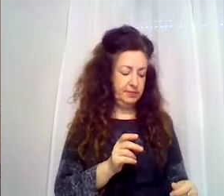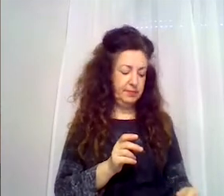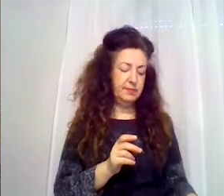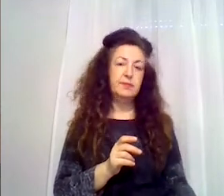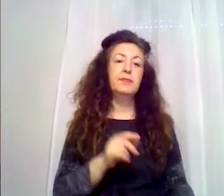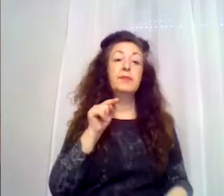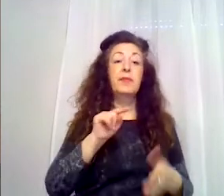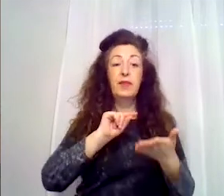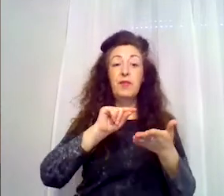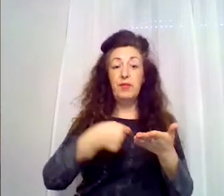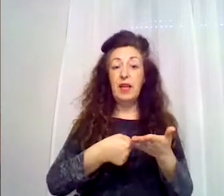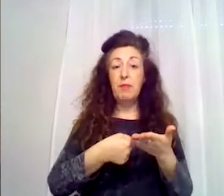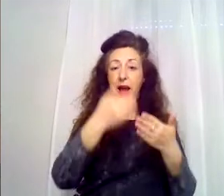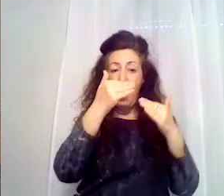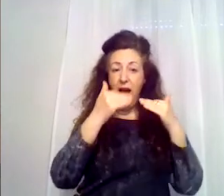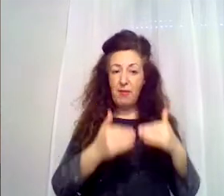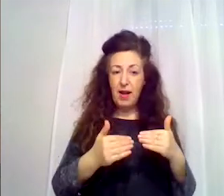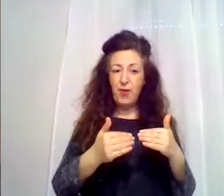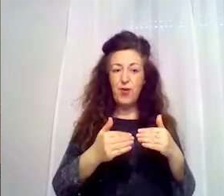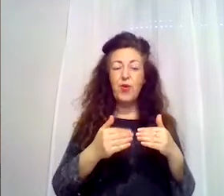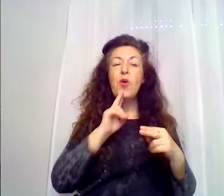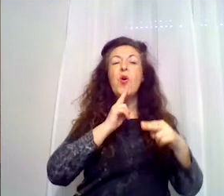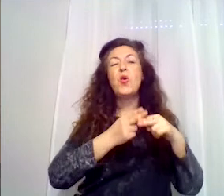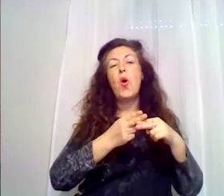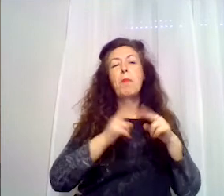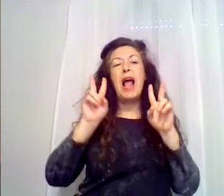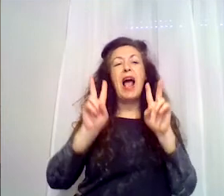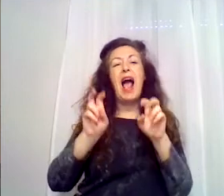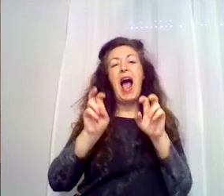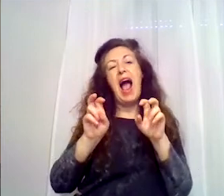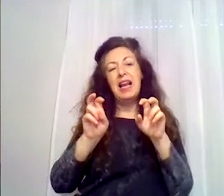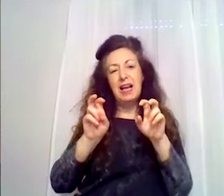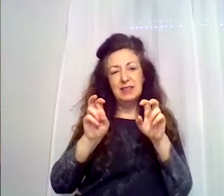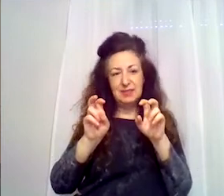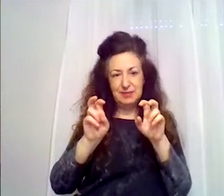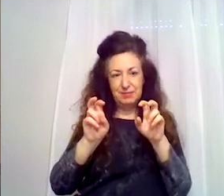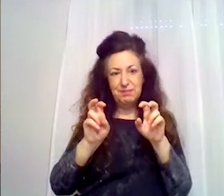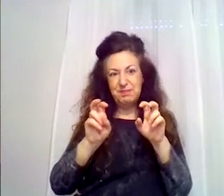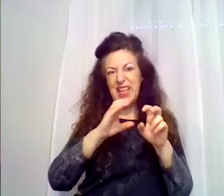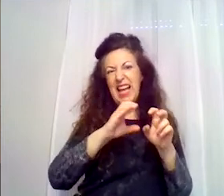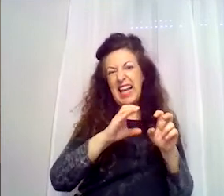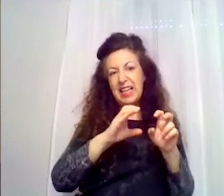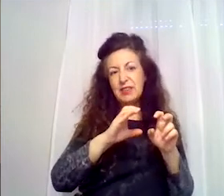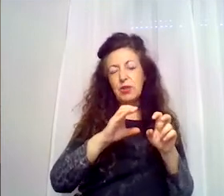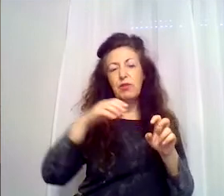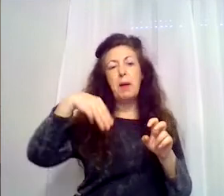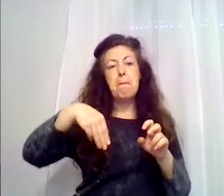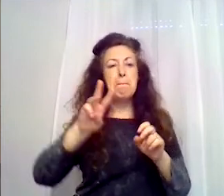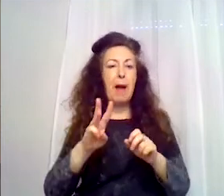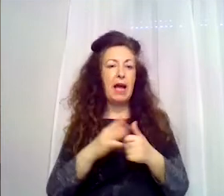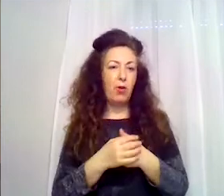que la vamos a ver aquí ampliada, y que literalmente pone John Matthews